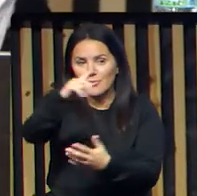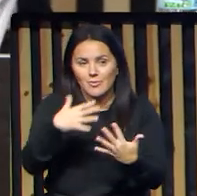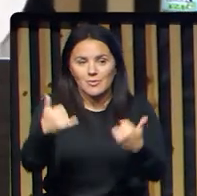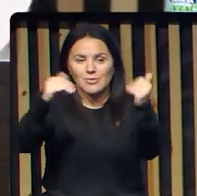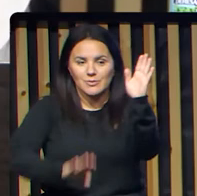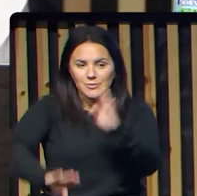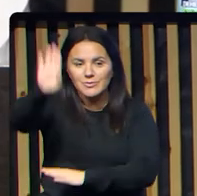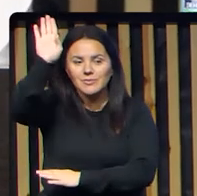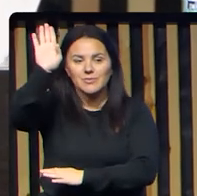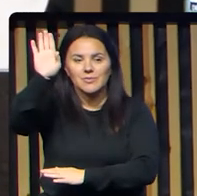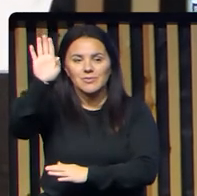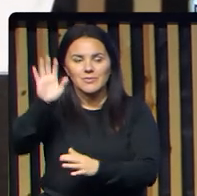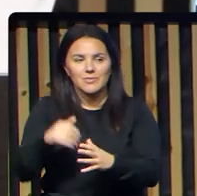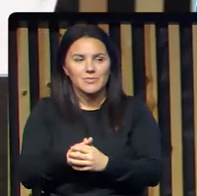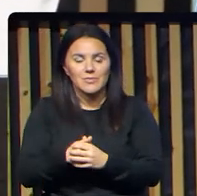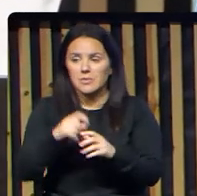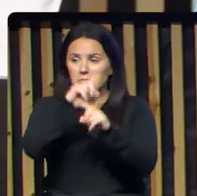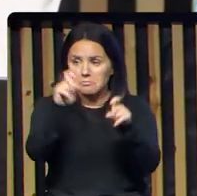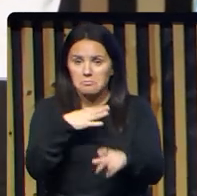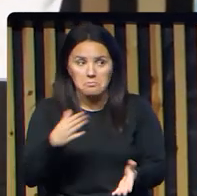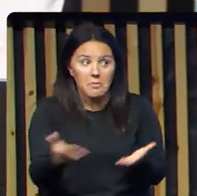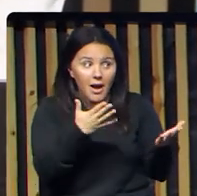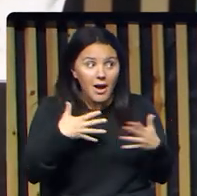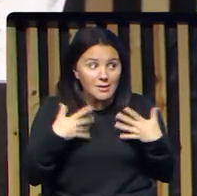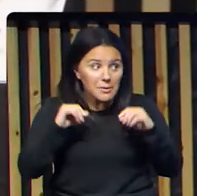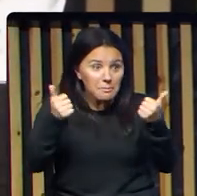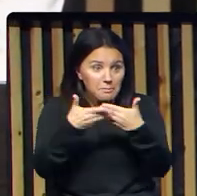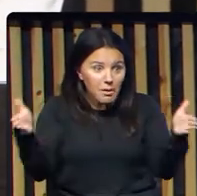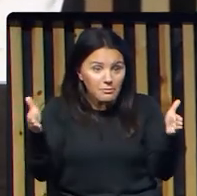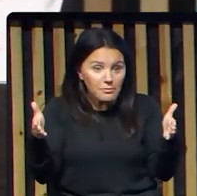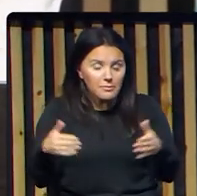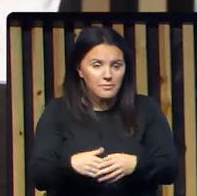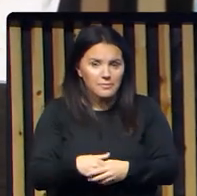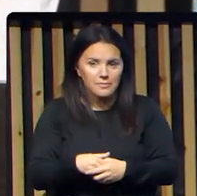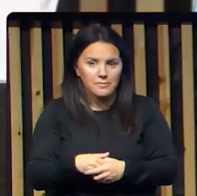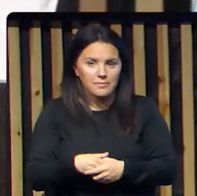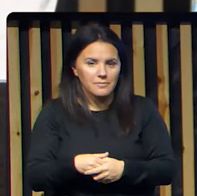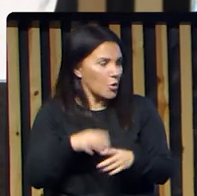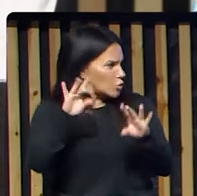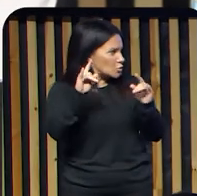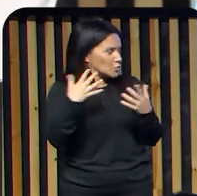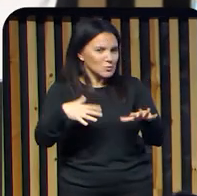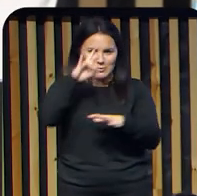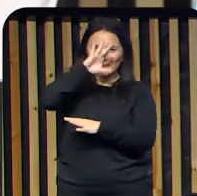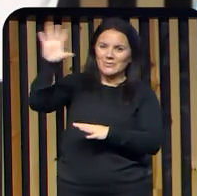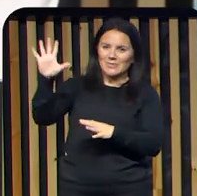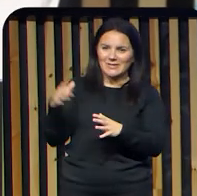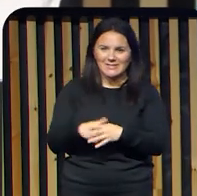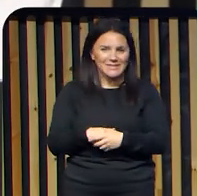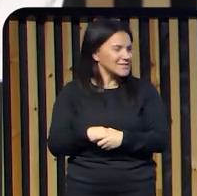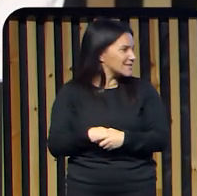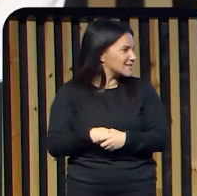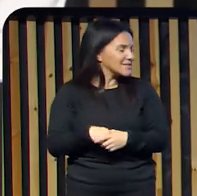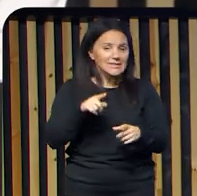levantéis la mano y le preguntéis alguien se anima para empezar Ah sí madre mía qué sorpresa